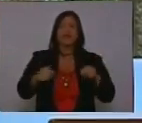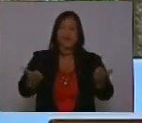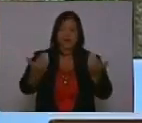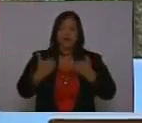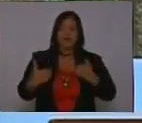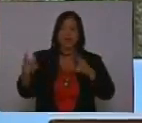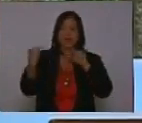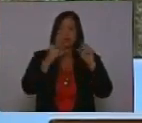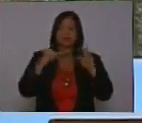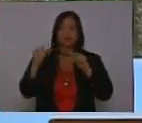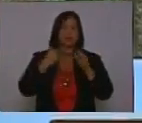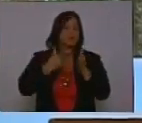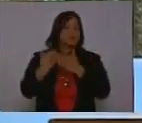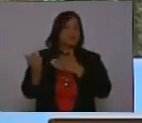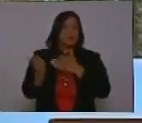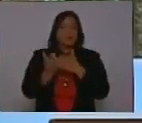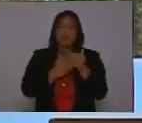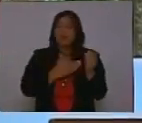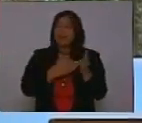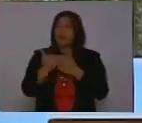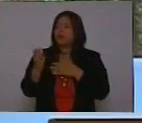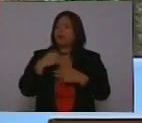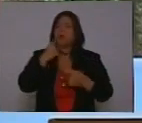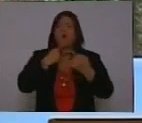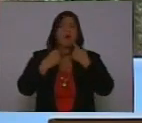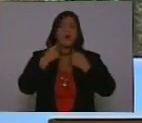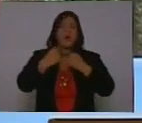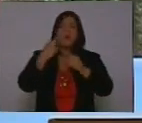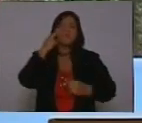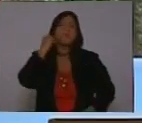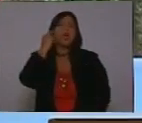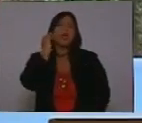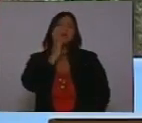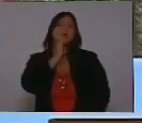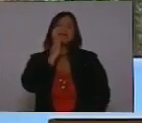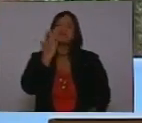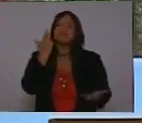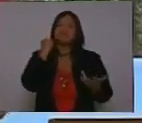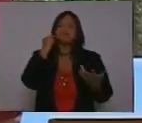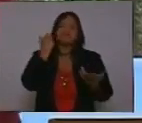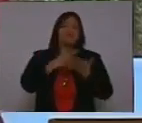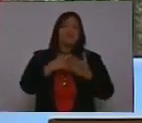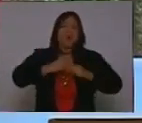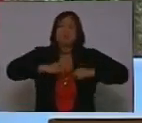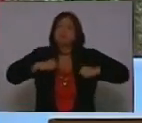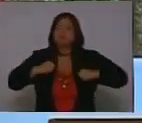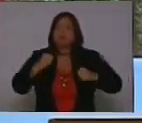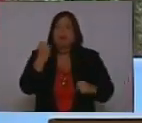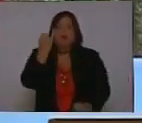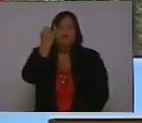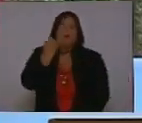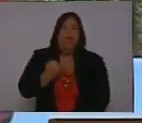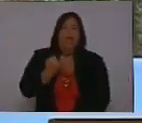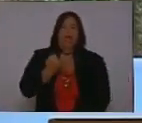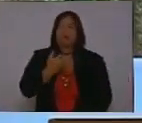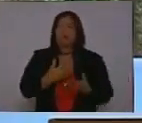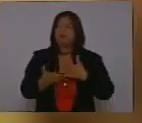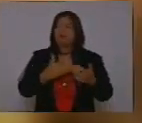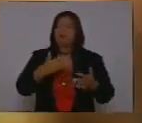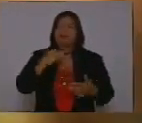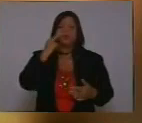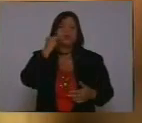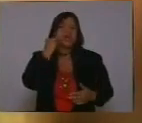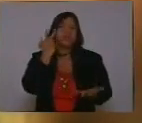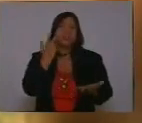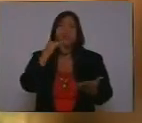debatir, no importando el color de piel, no importando si eres gordo, si eres flaco, si eres